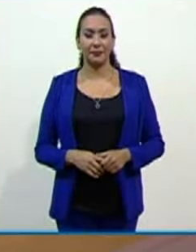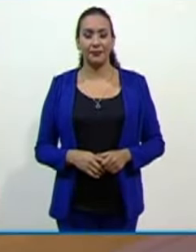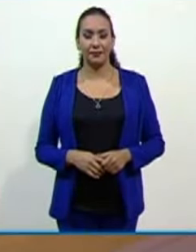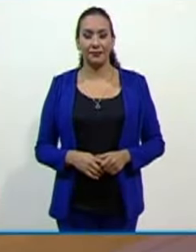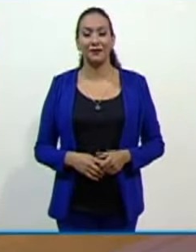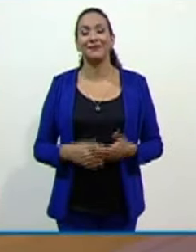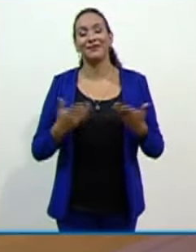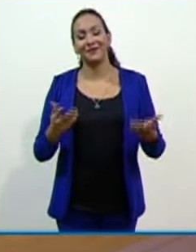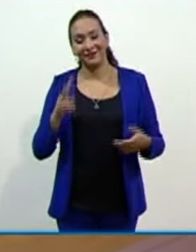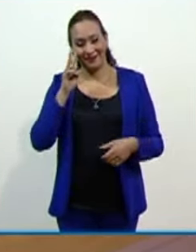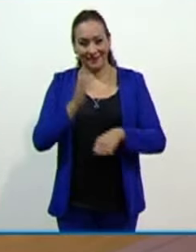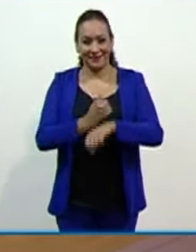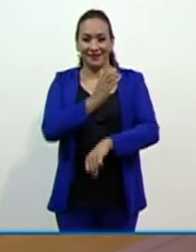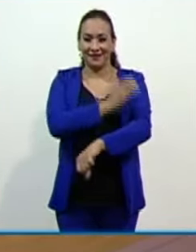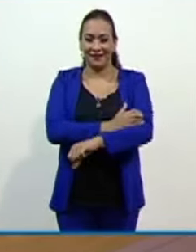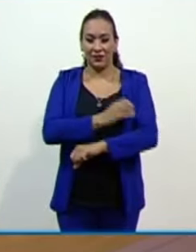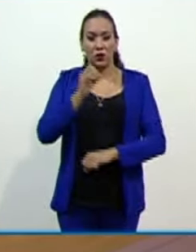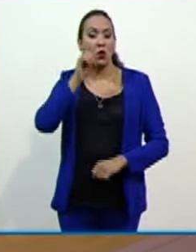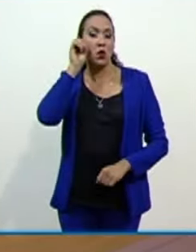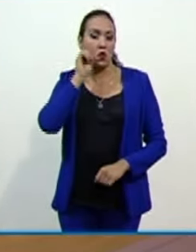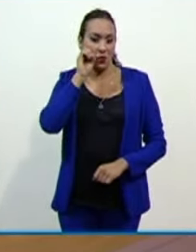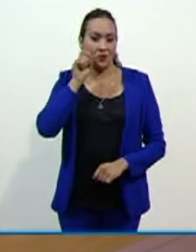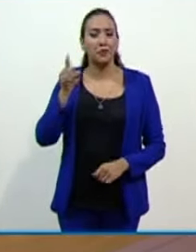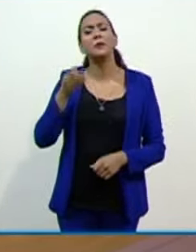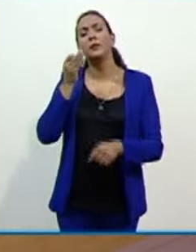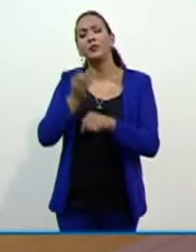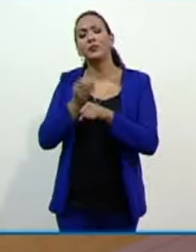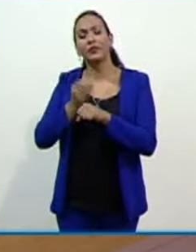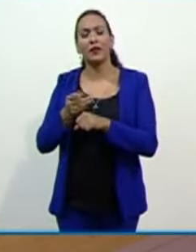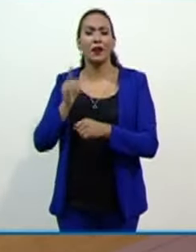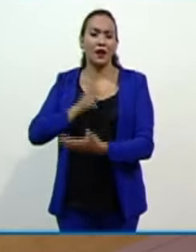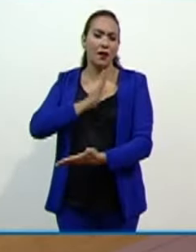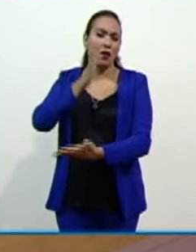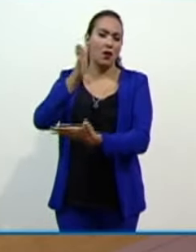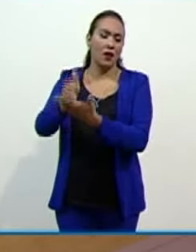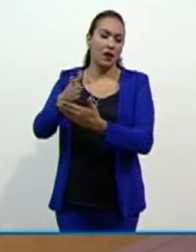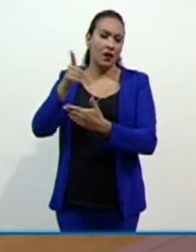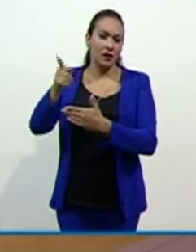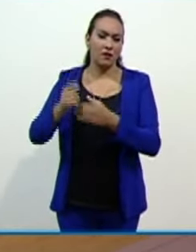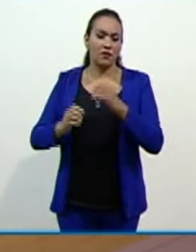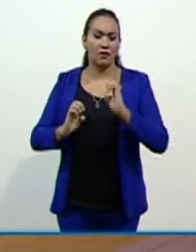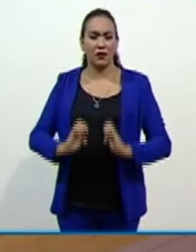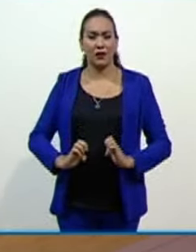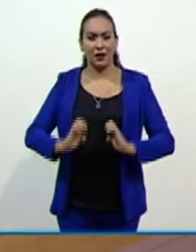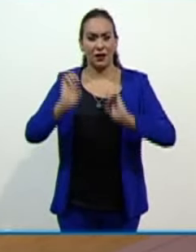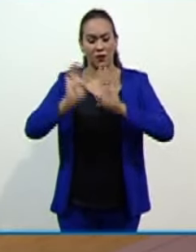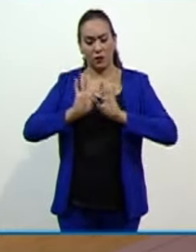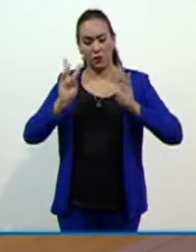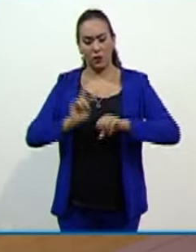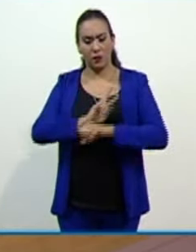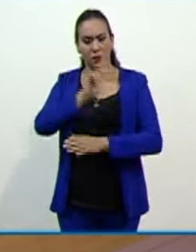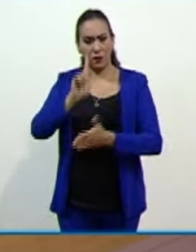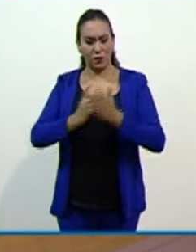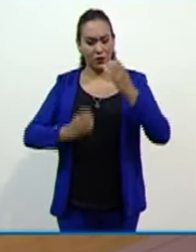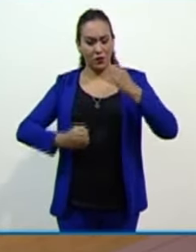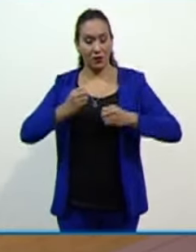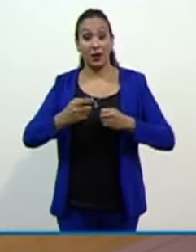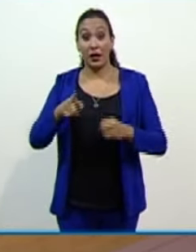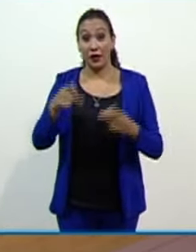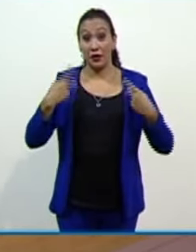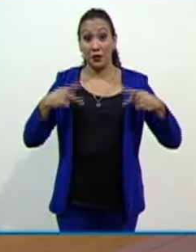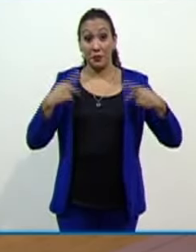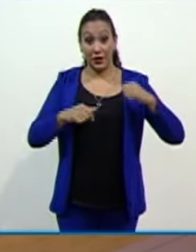Ahora vamos con mi compañero Óscar González, quien se encuentra en las instalaciones del Consejo de la Judicatura Federal, en donde trabajadores